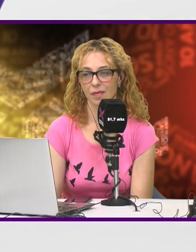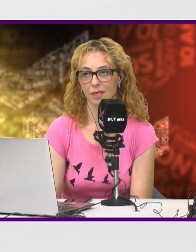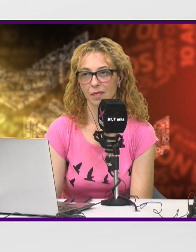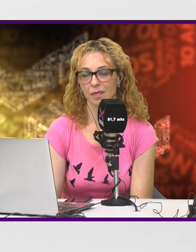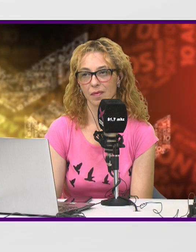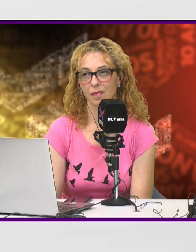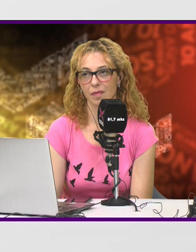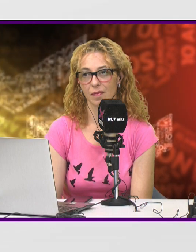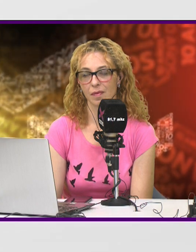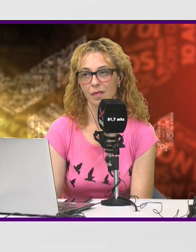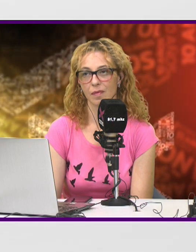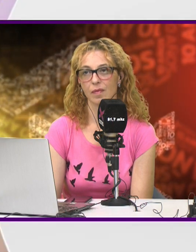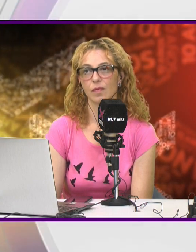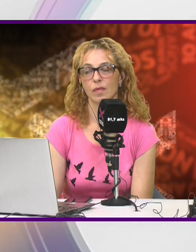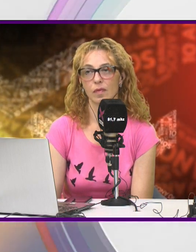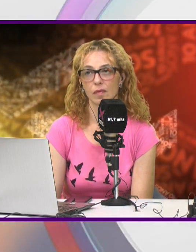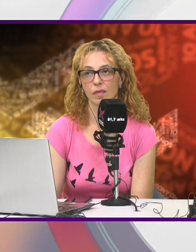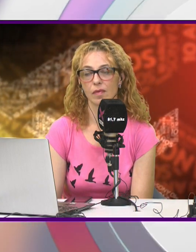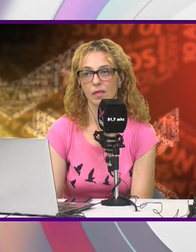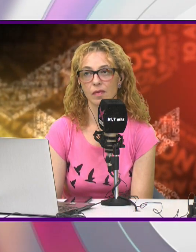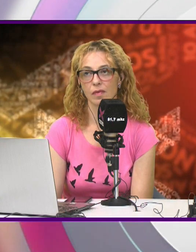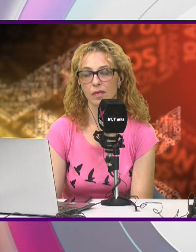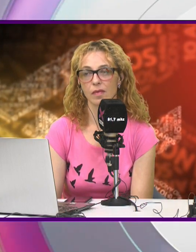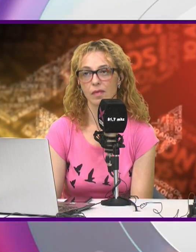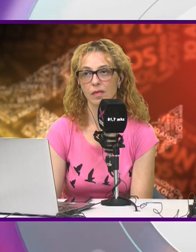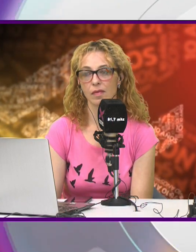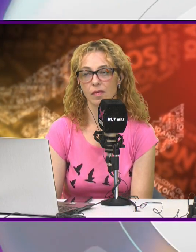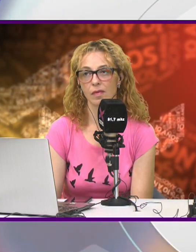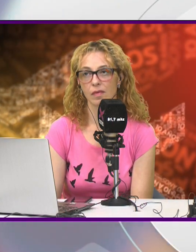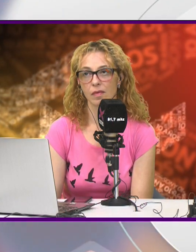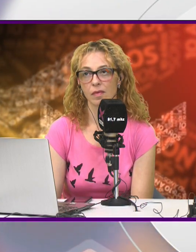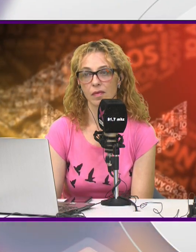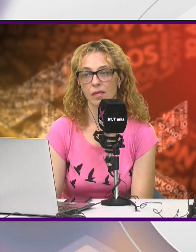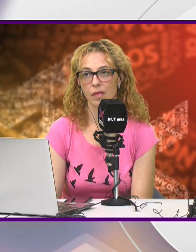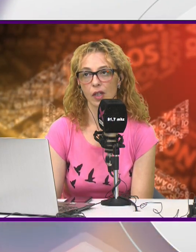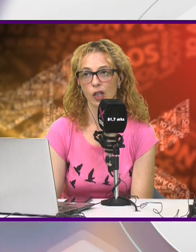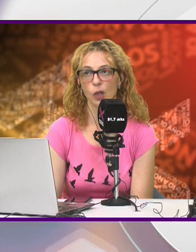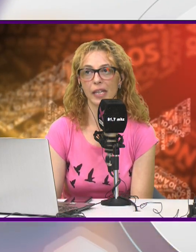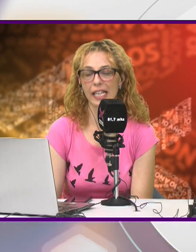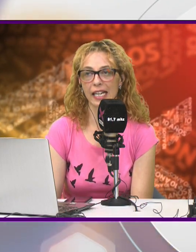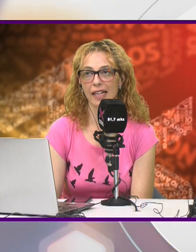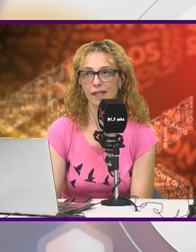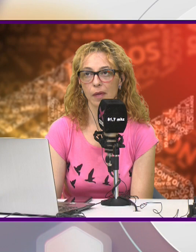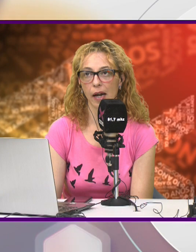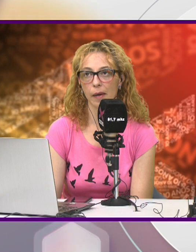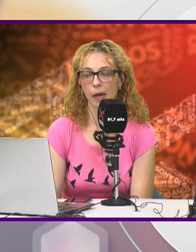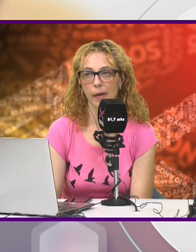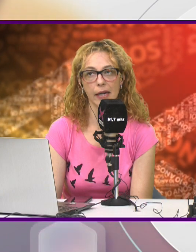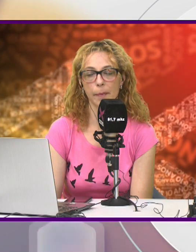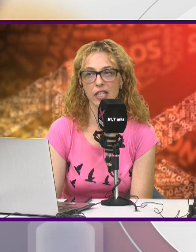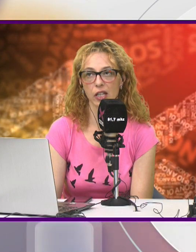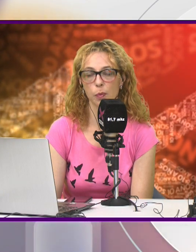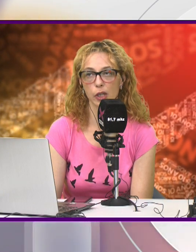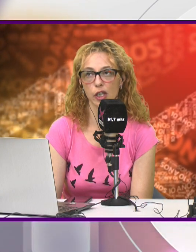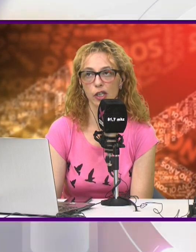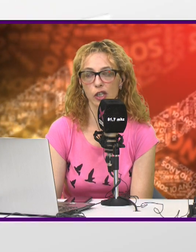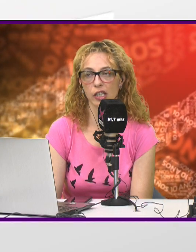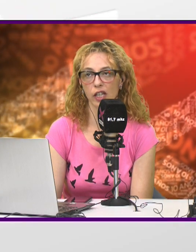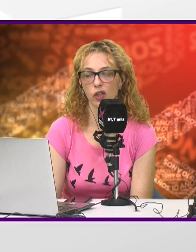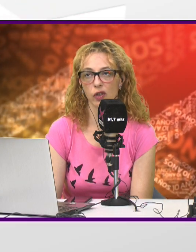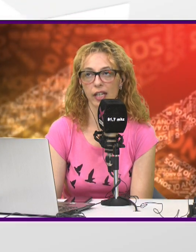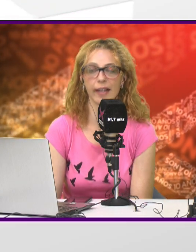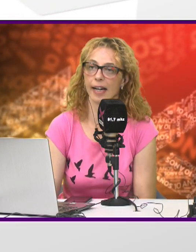una gripe aviar, un virus que se ha detectado en granjas en territorio mexicano. No me digas. A ver, expláyate un